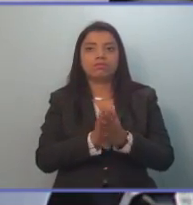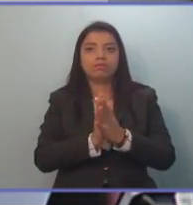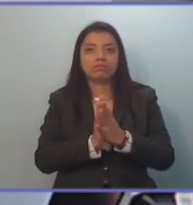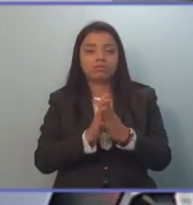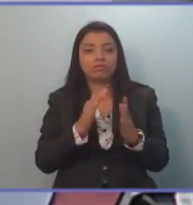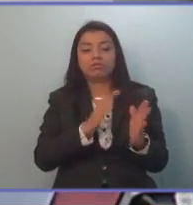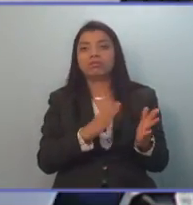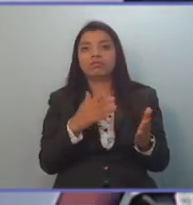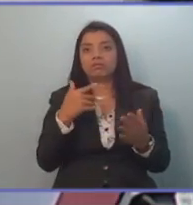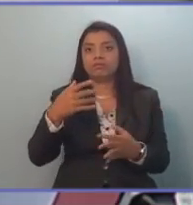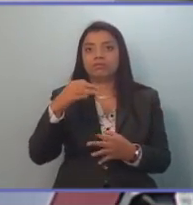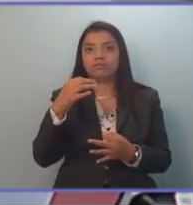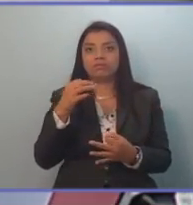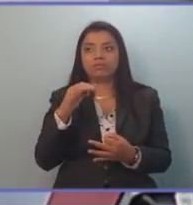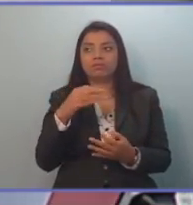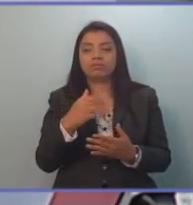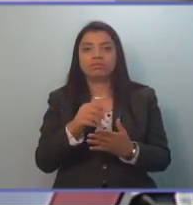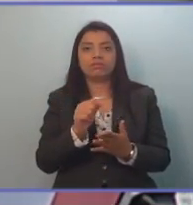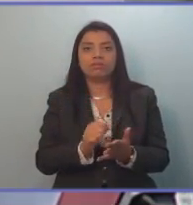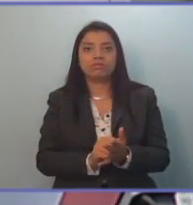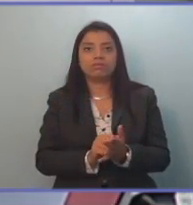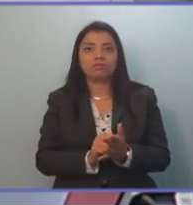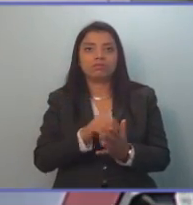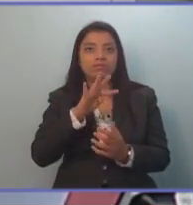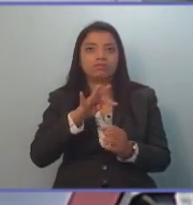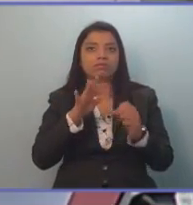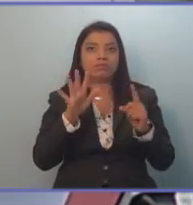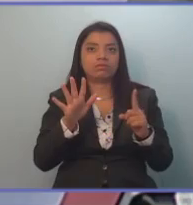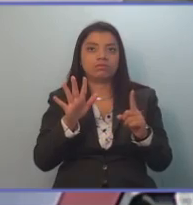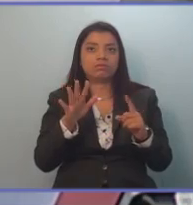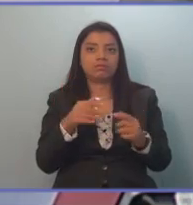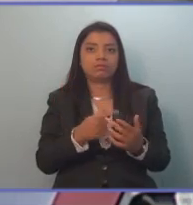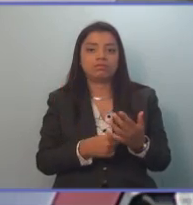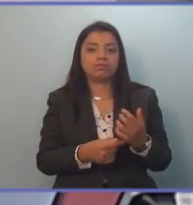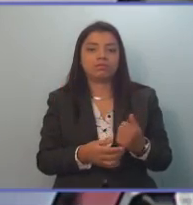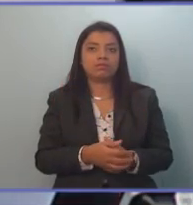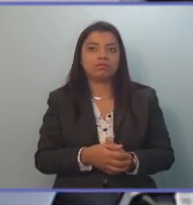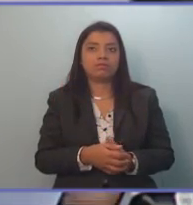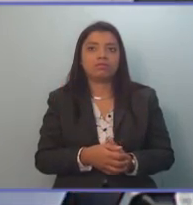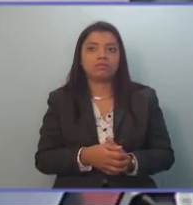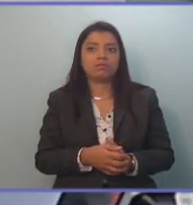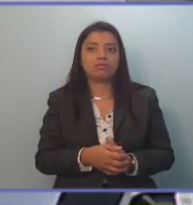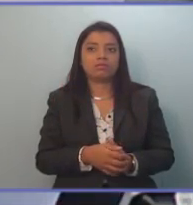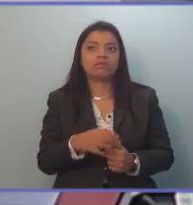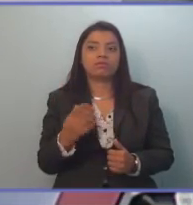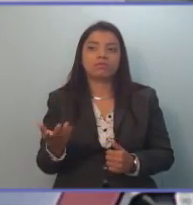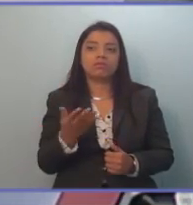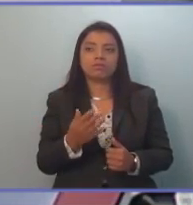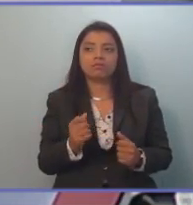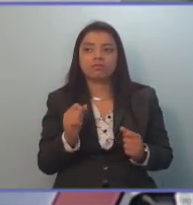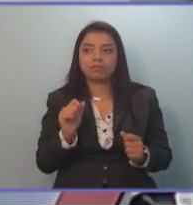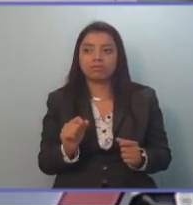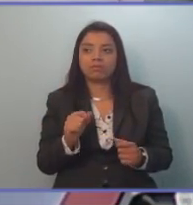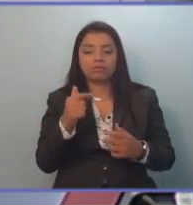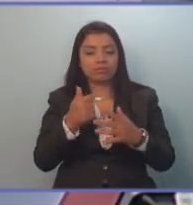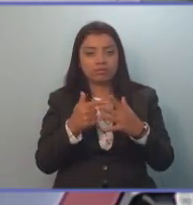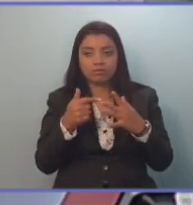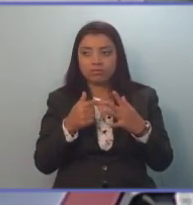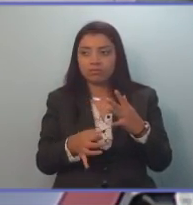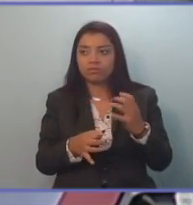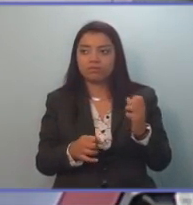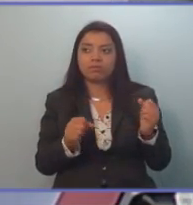Titularización de inmuebles, artículo 46. Los fondos de titularización a que se refiere esta ley